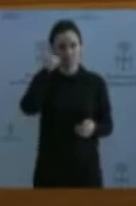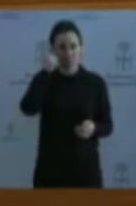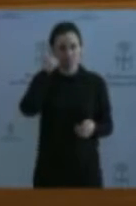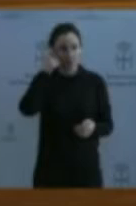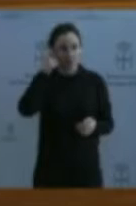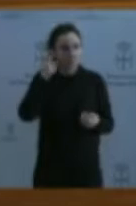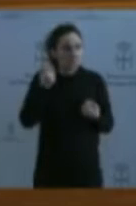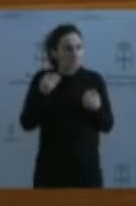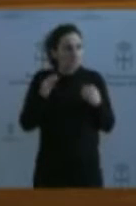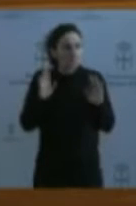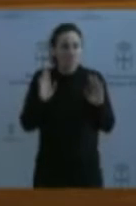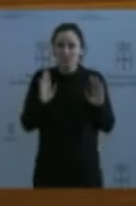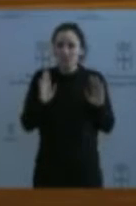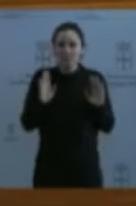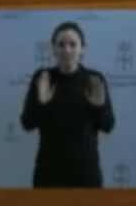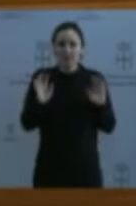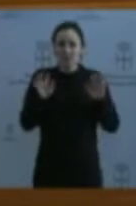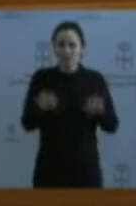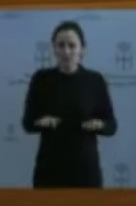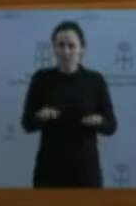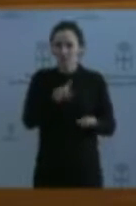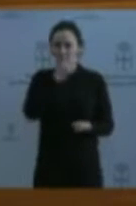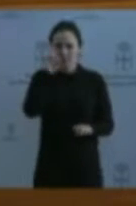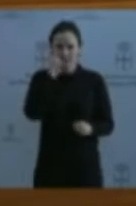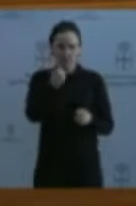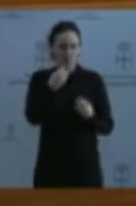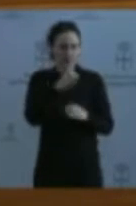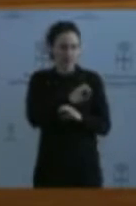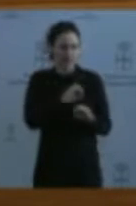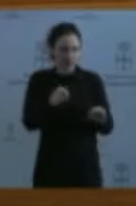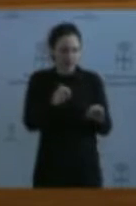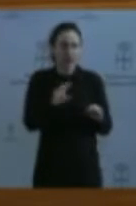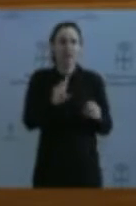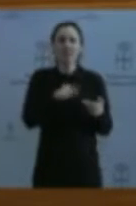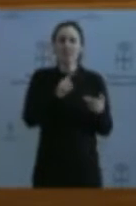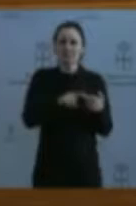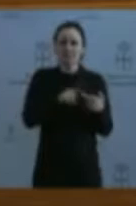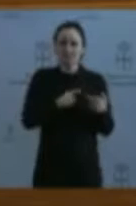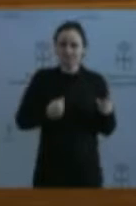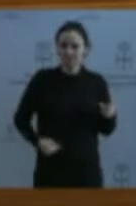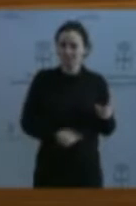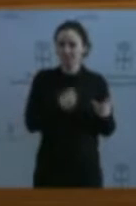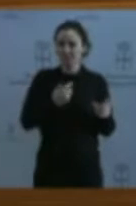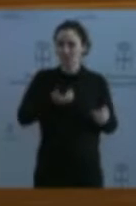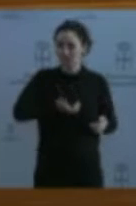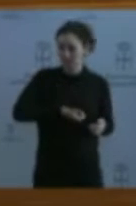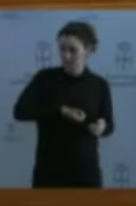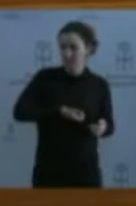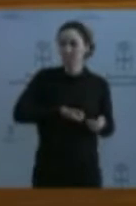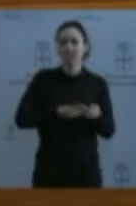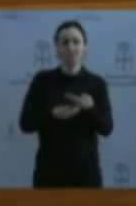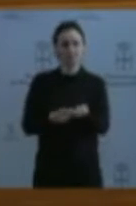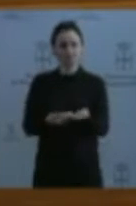Congreso, y también la CUP de Somos Villaviciosa. Parece ser que ahora todos pueden tener esa